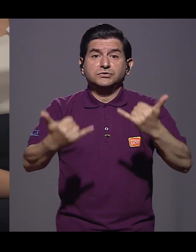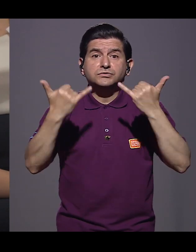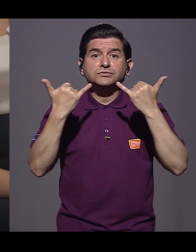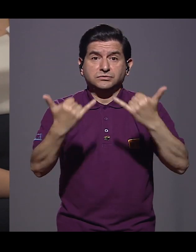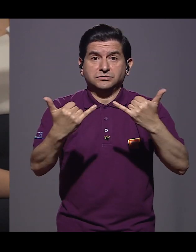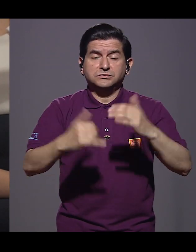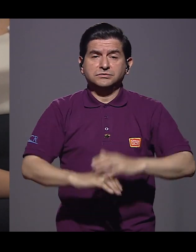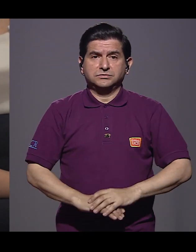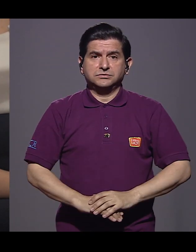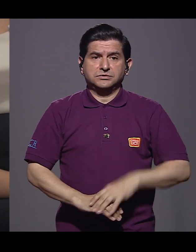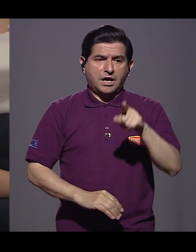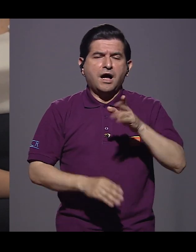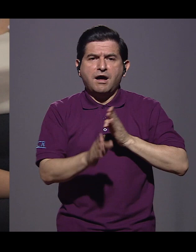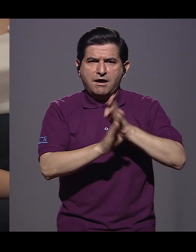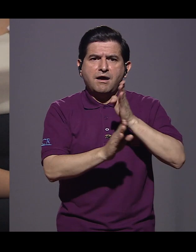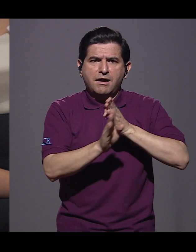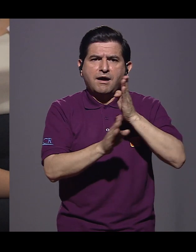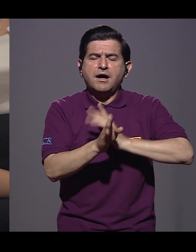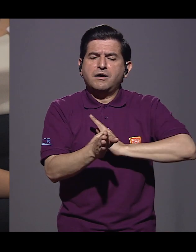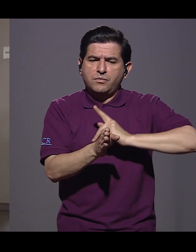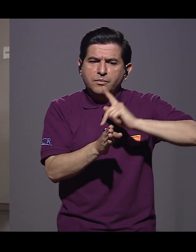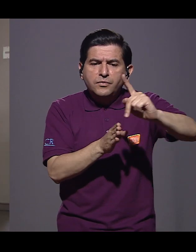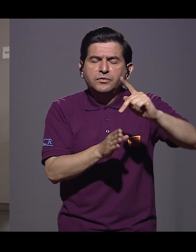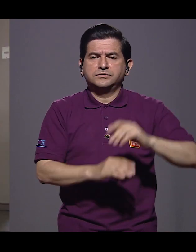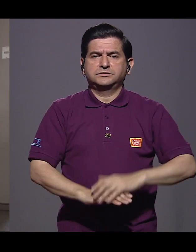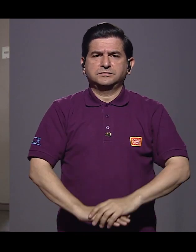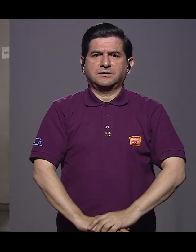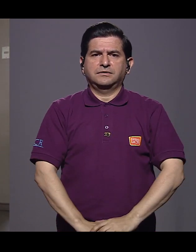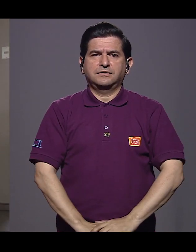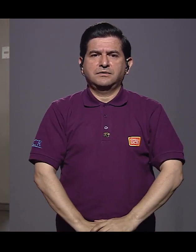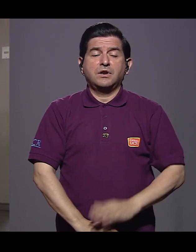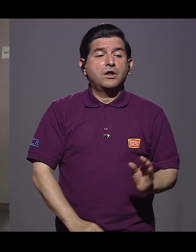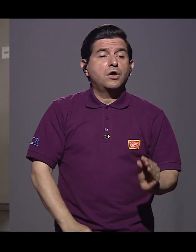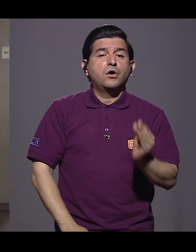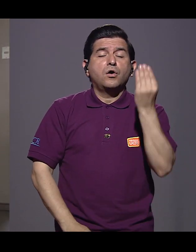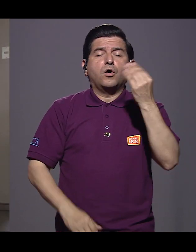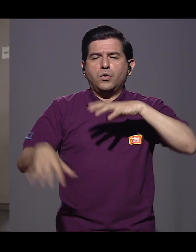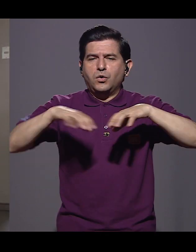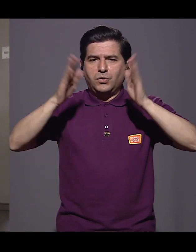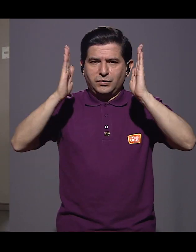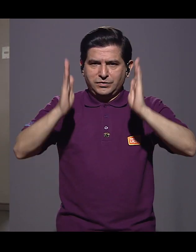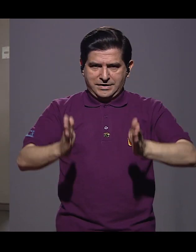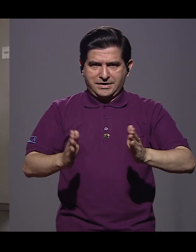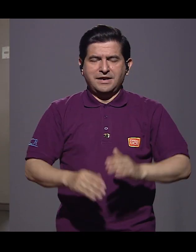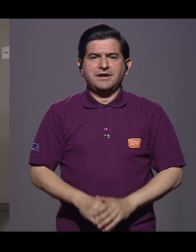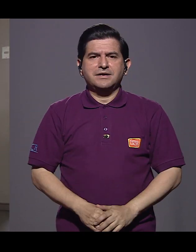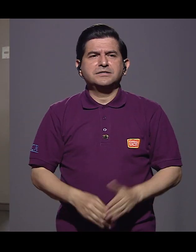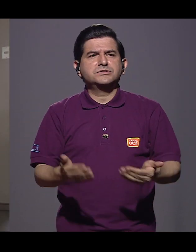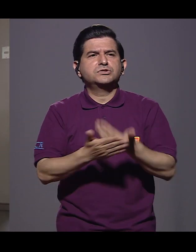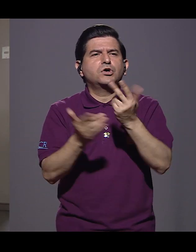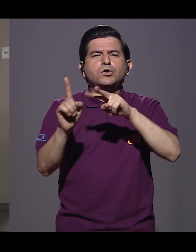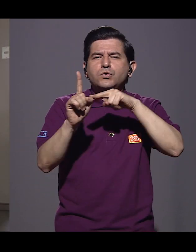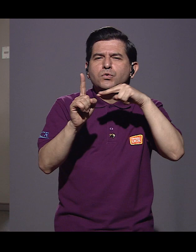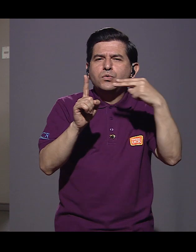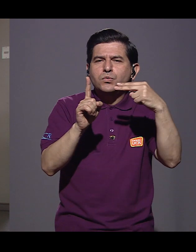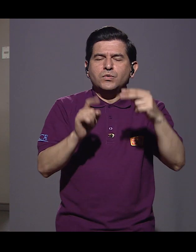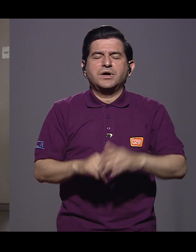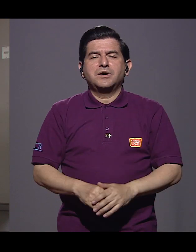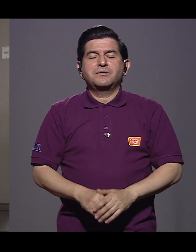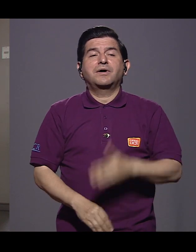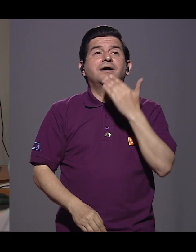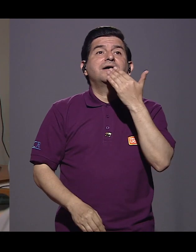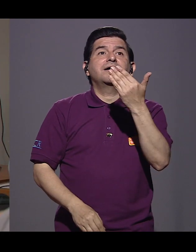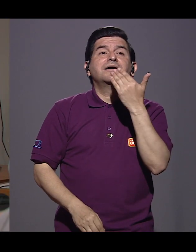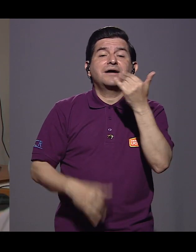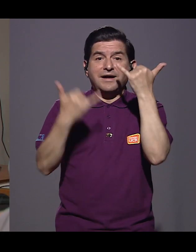como una carrera profesional. Para los jóvenes activistas, esa nueva visibilidad es